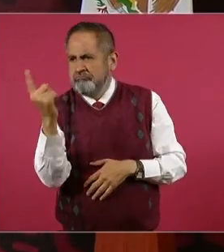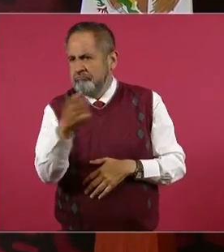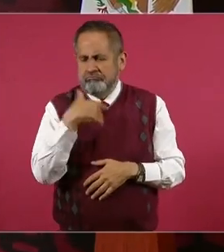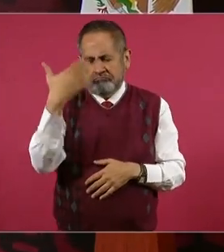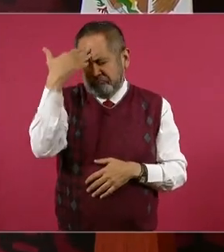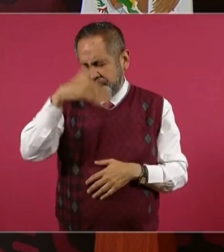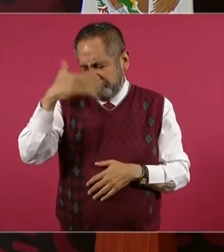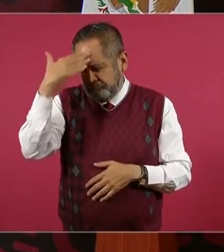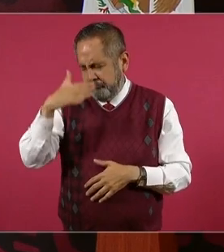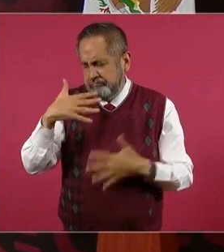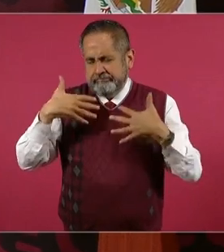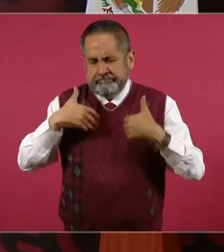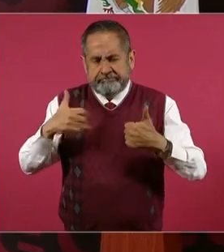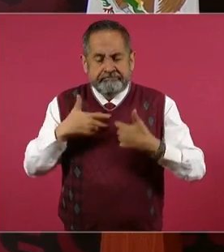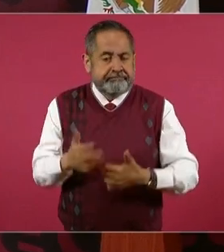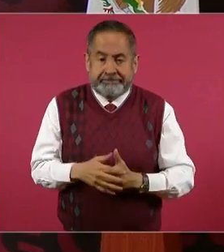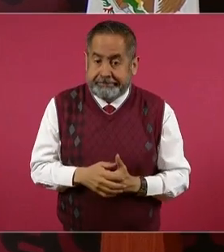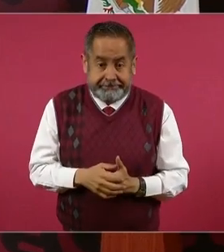los mexicanos.